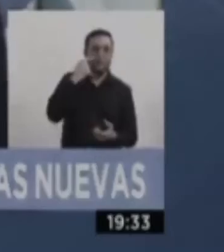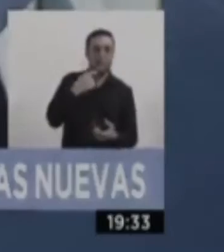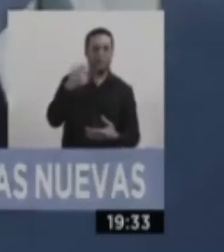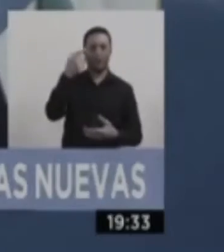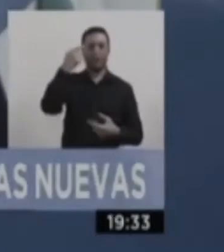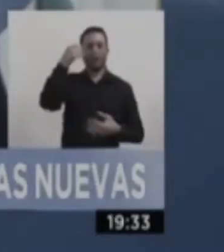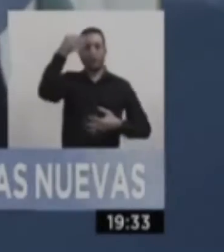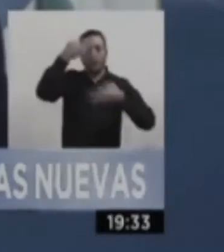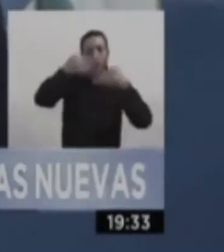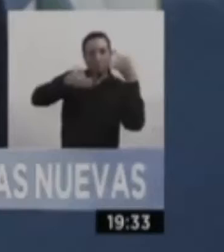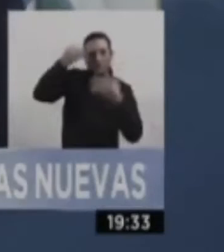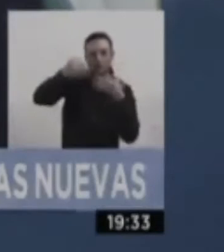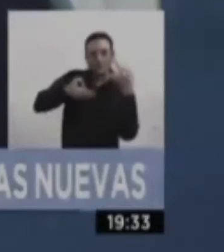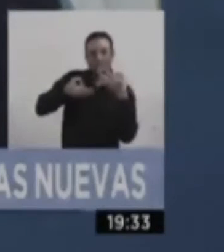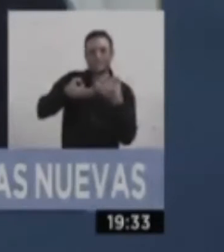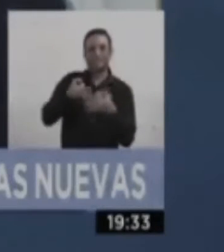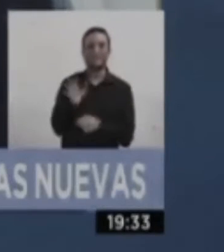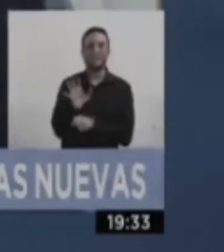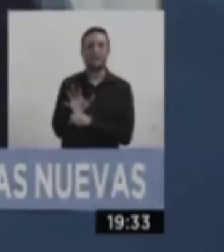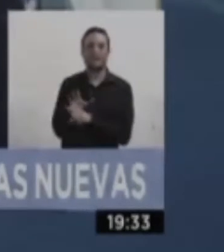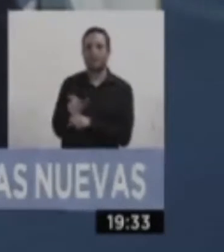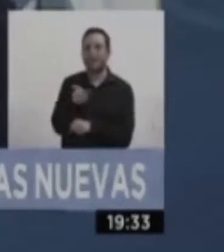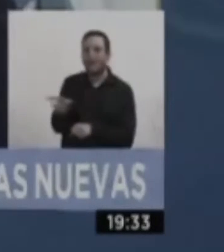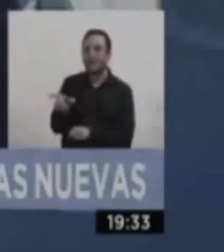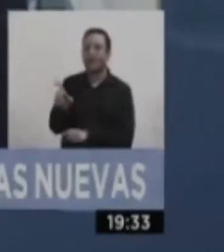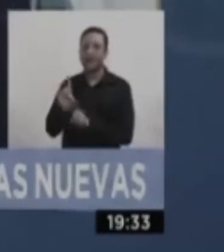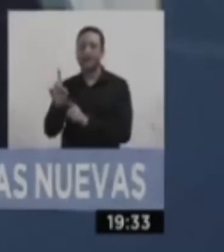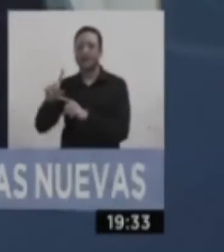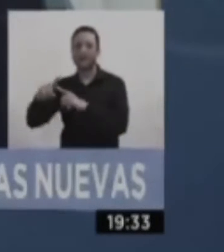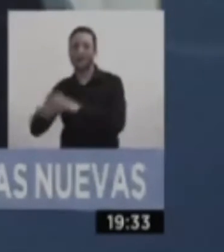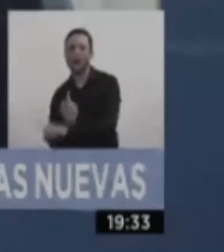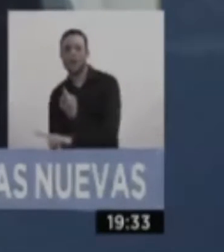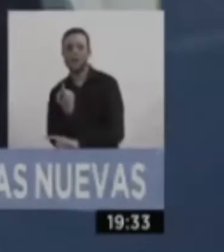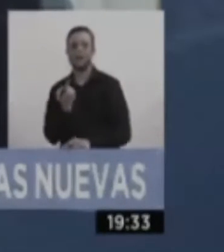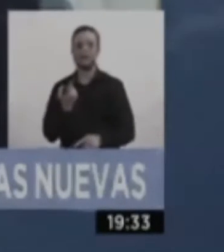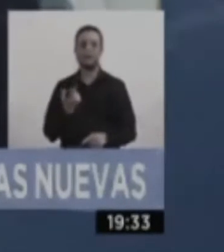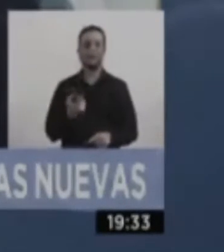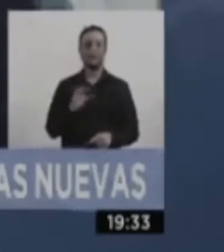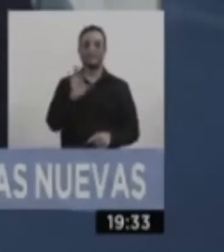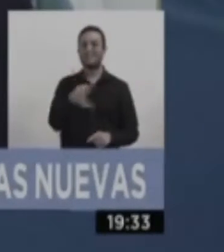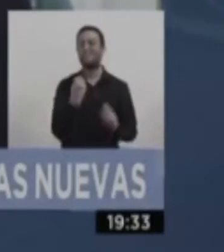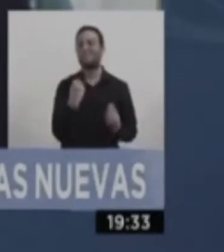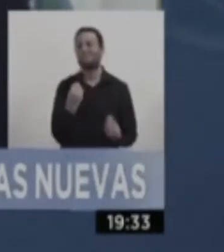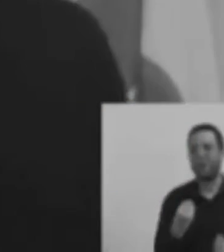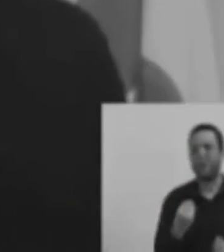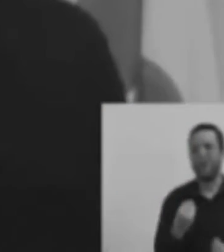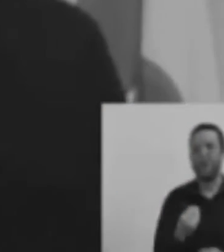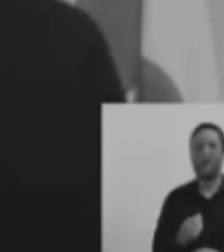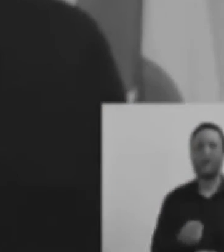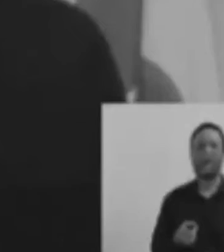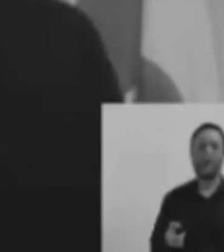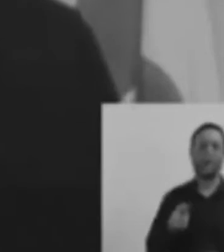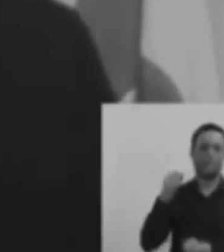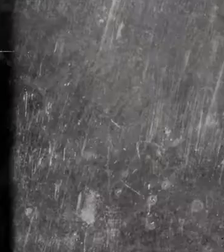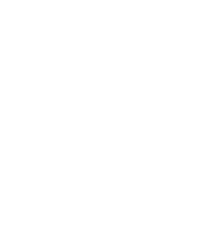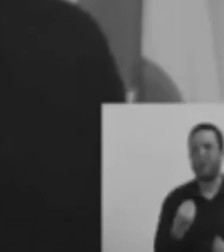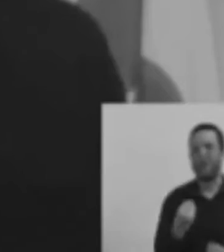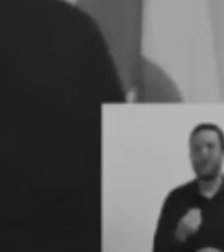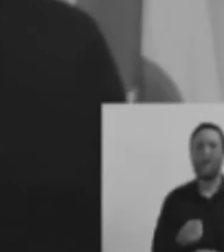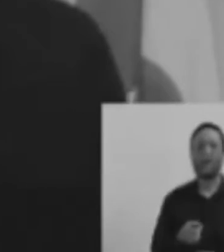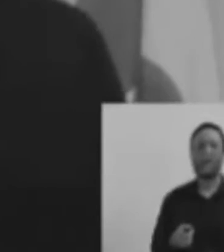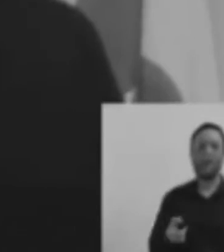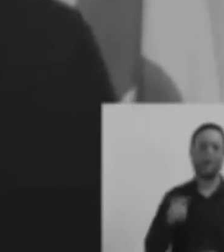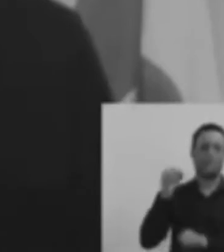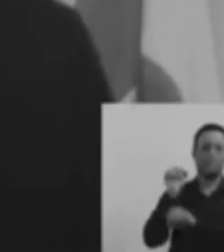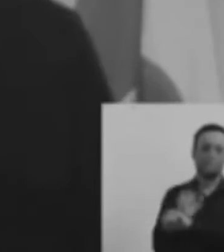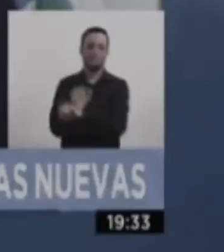la persecución empresarial. ¿Y sabe por qué lo condenan a Lázaro Báez? Mire, porque es morocho. Porque